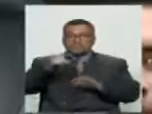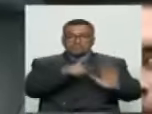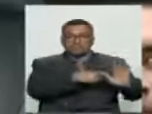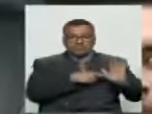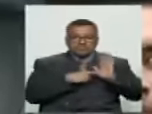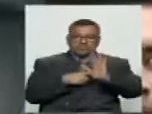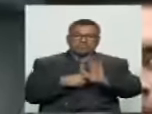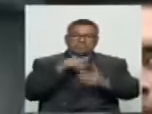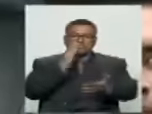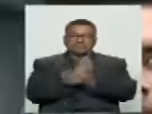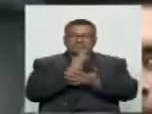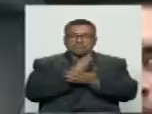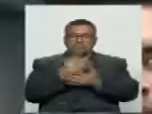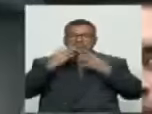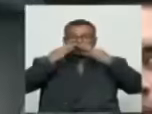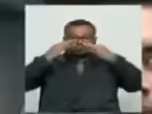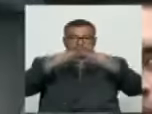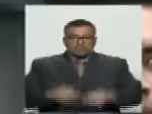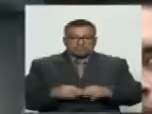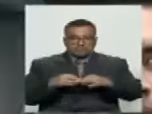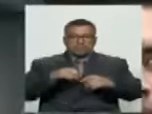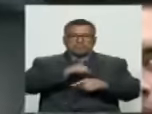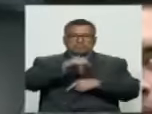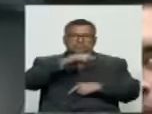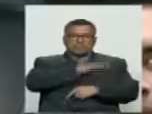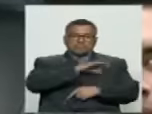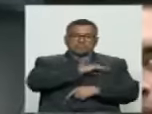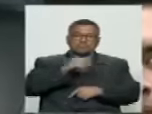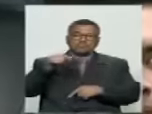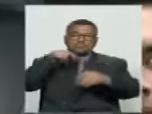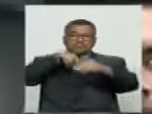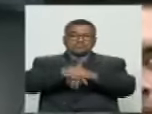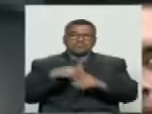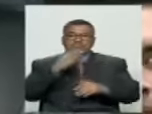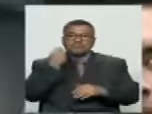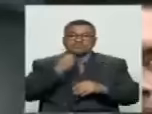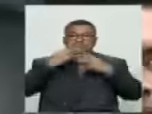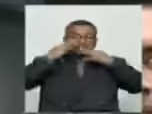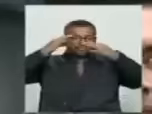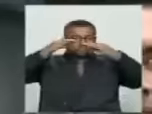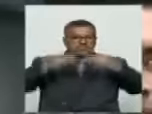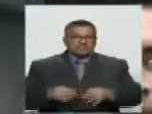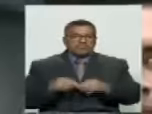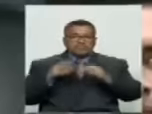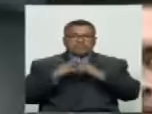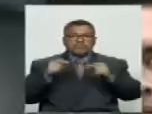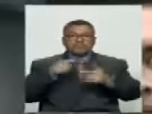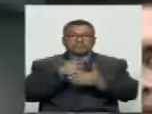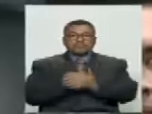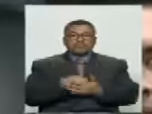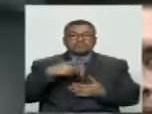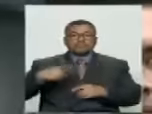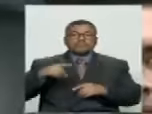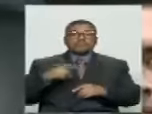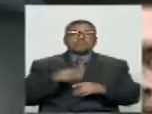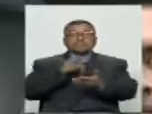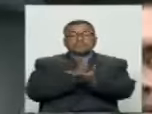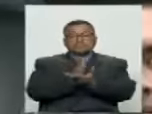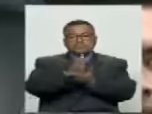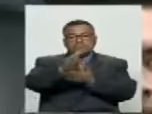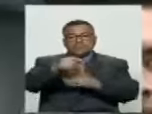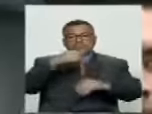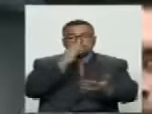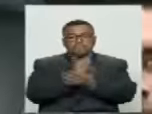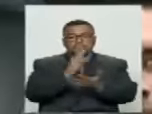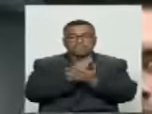demostrar que sí es posible un sistema social que incluya a los jóvenes y que garantice todos sus derechos. Vamos a seguir